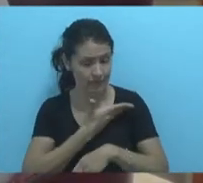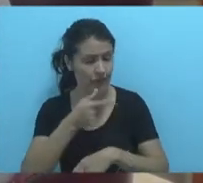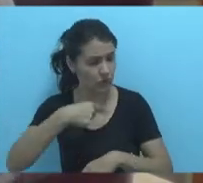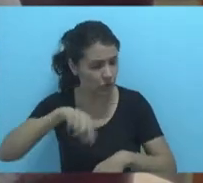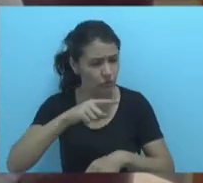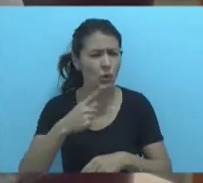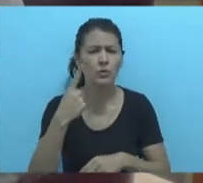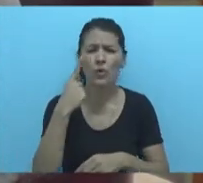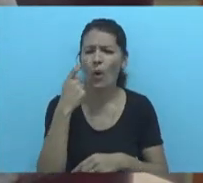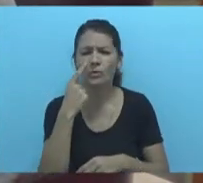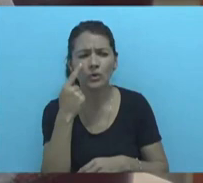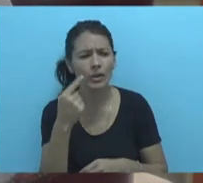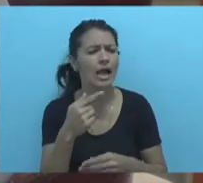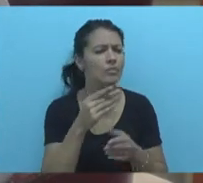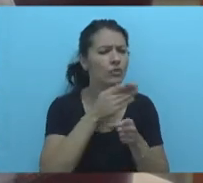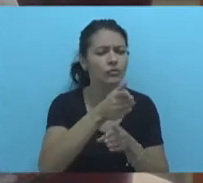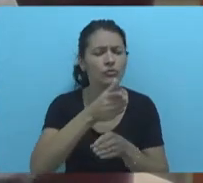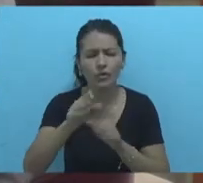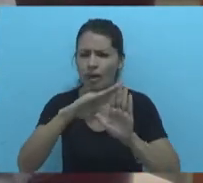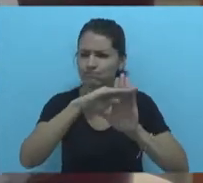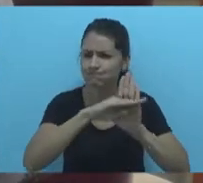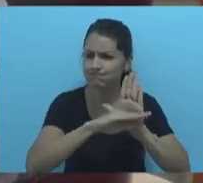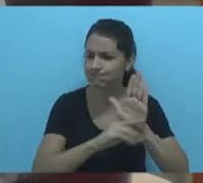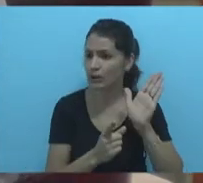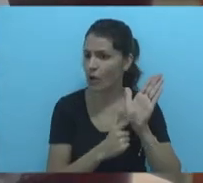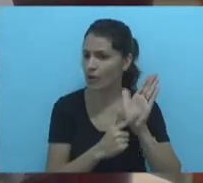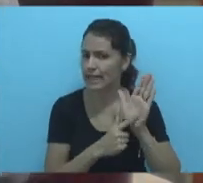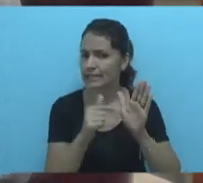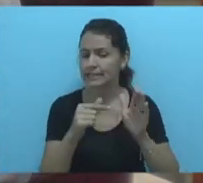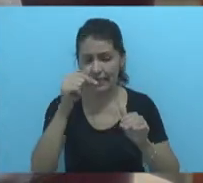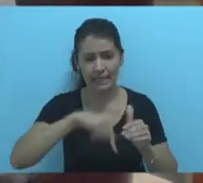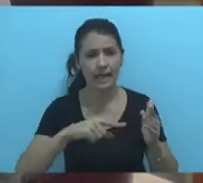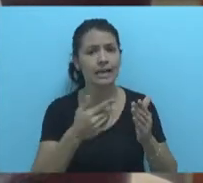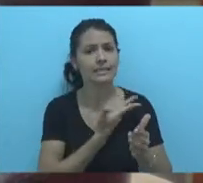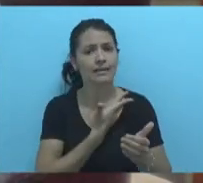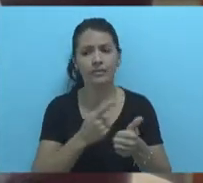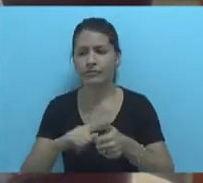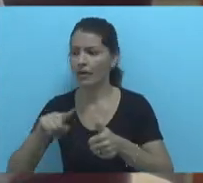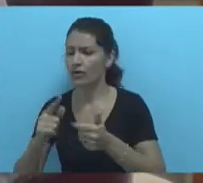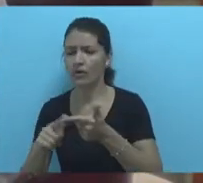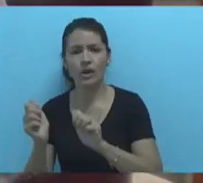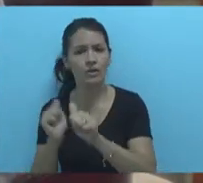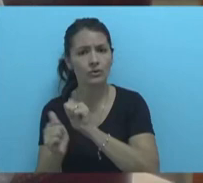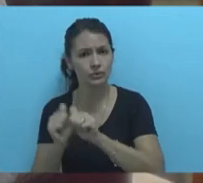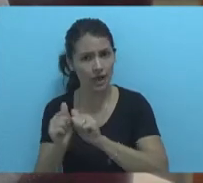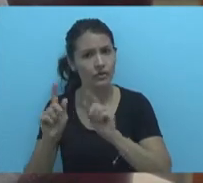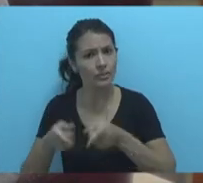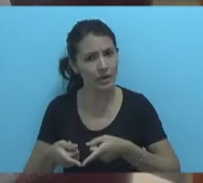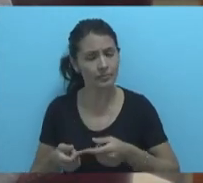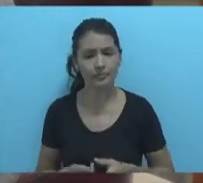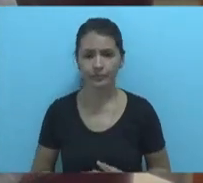un relevamiento y formó parte de una ordenanza de esta ciudad, que ya en la ciudad de Rosario también existía, y un trabajo previo realizado por el gobierno socialista en esa